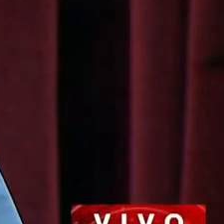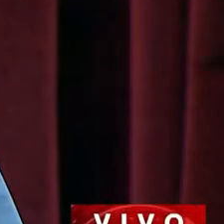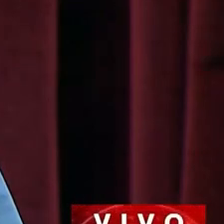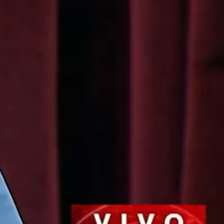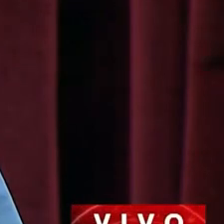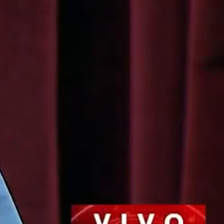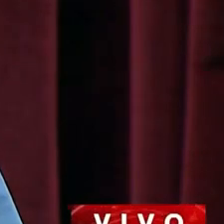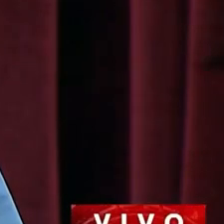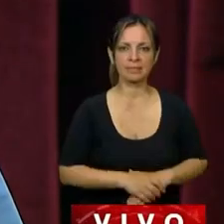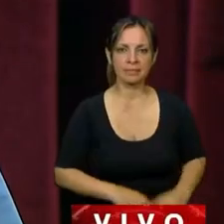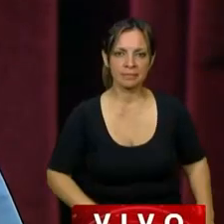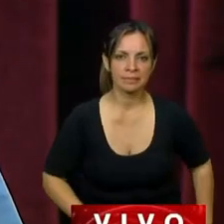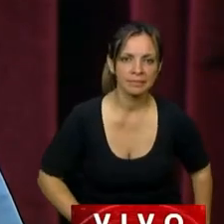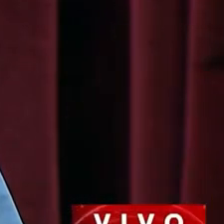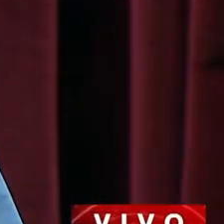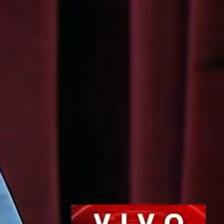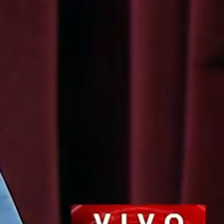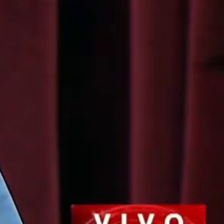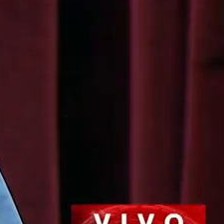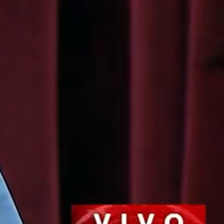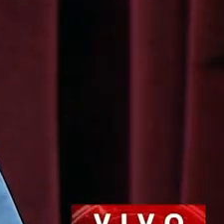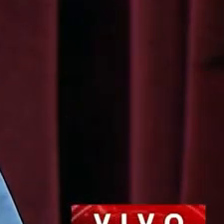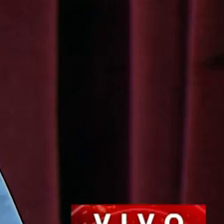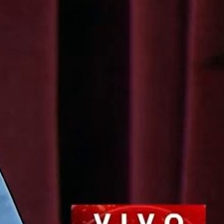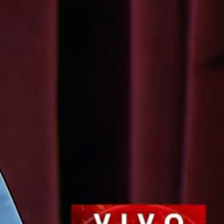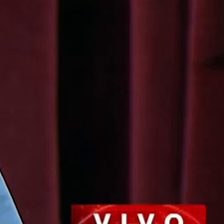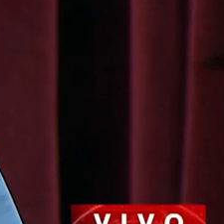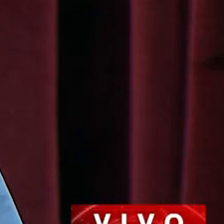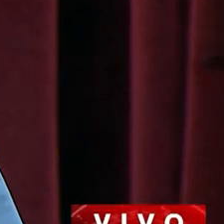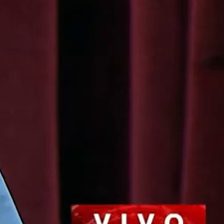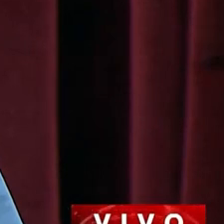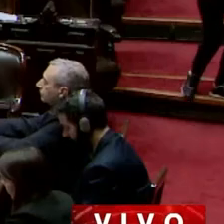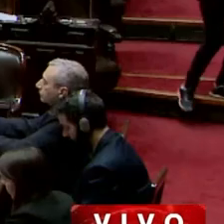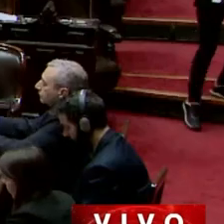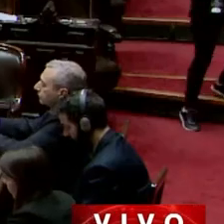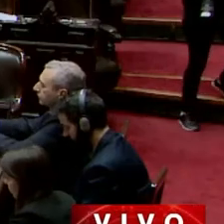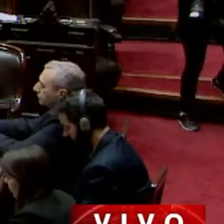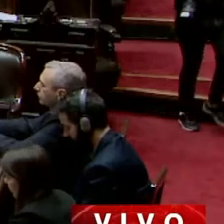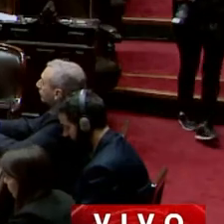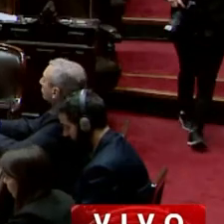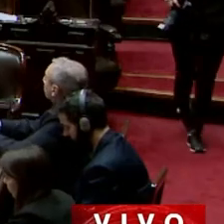En uso de la palabra, el diputado por la provincia de Corrientes, Jorge Vara.